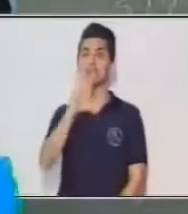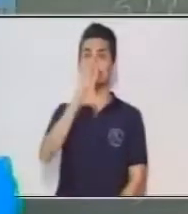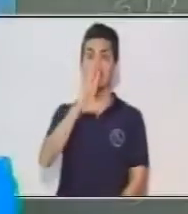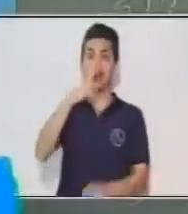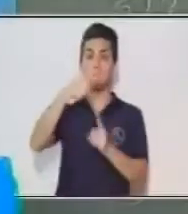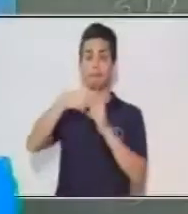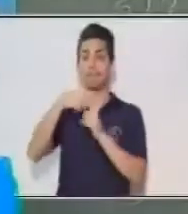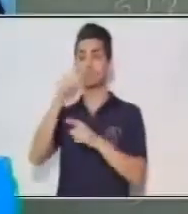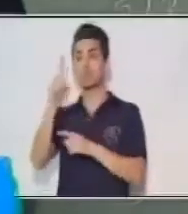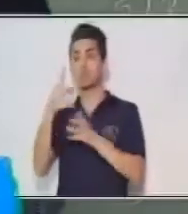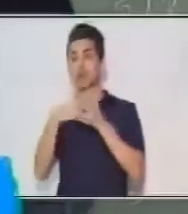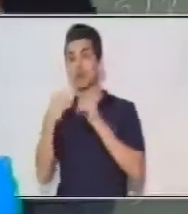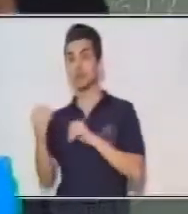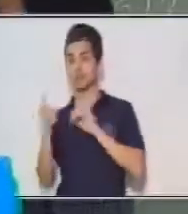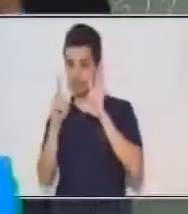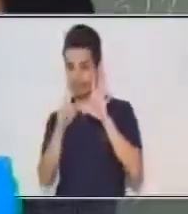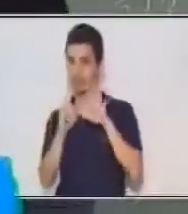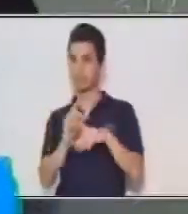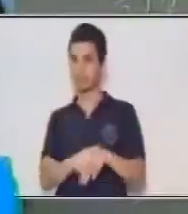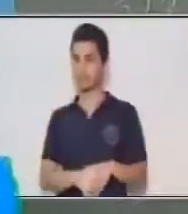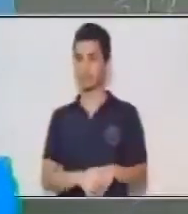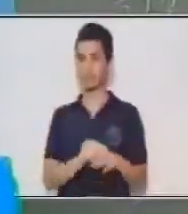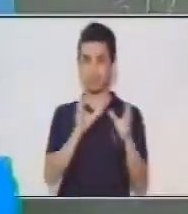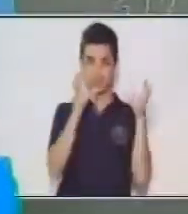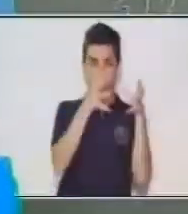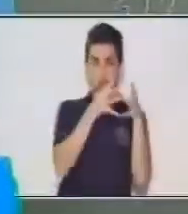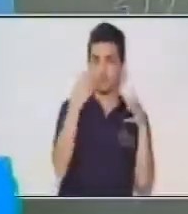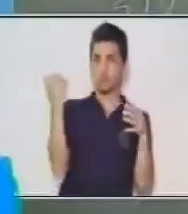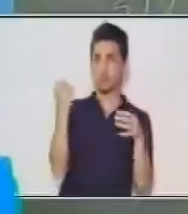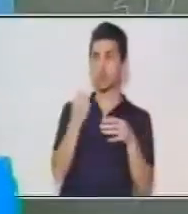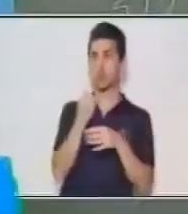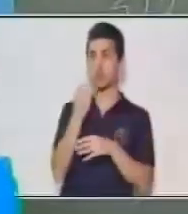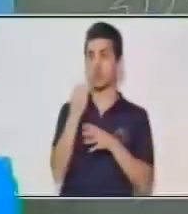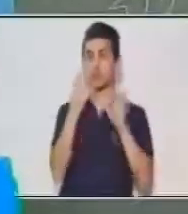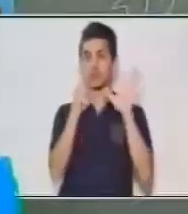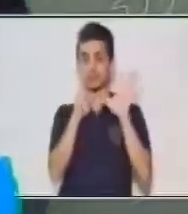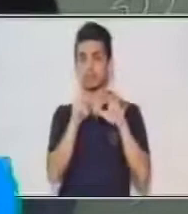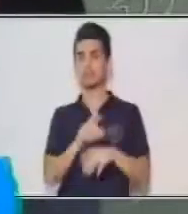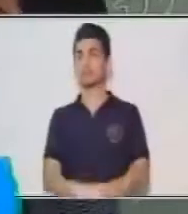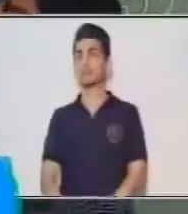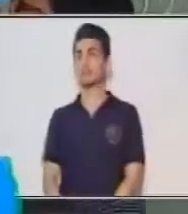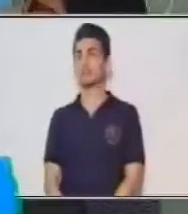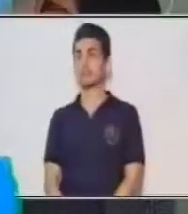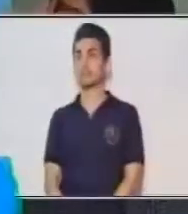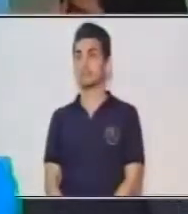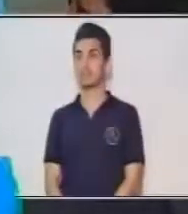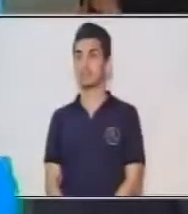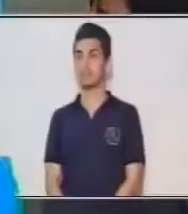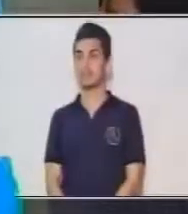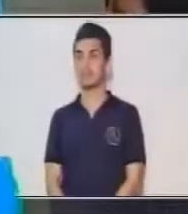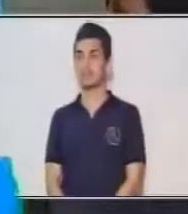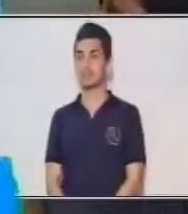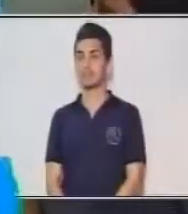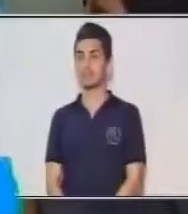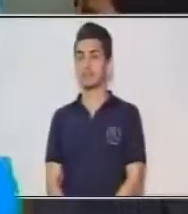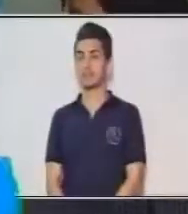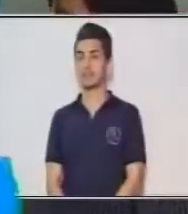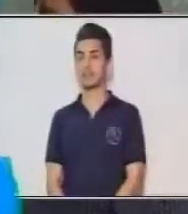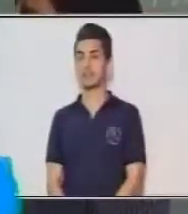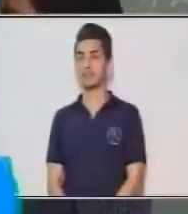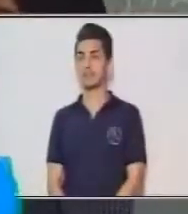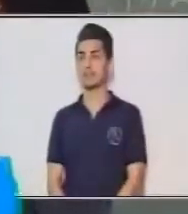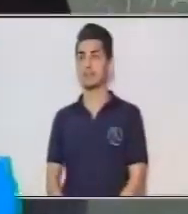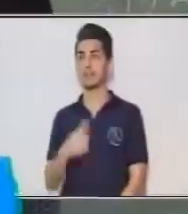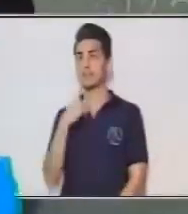1, 6. Exacto. Tenemos un 6. Ahora acá, ¿qué nos